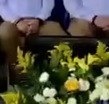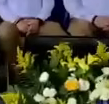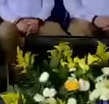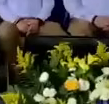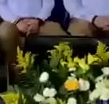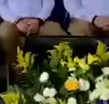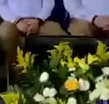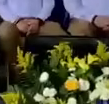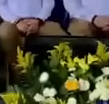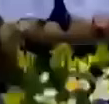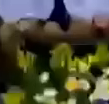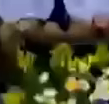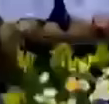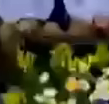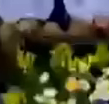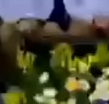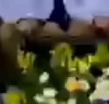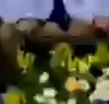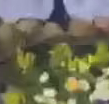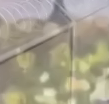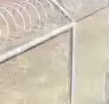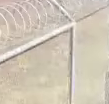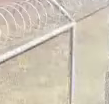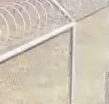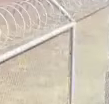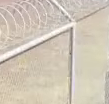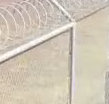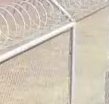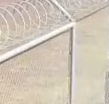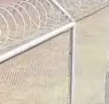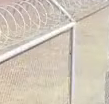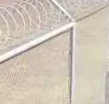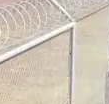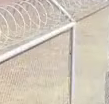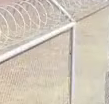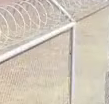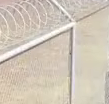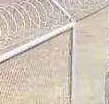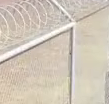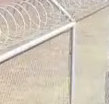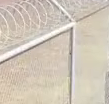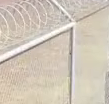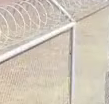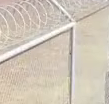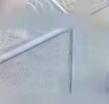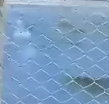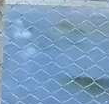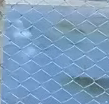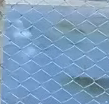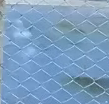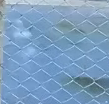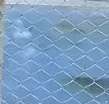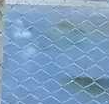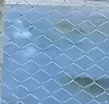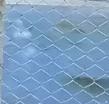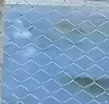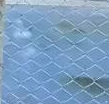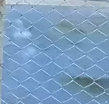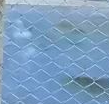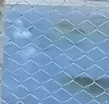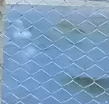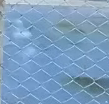del remoto. De manera oficial del centro de detención de máxima seguridad para hombres, renovación